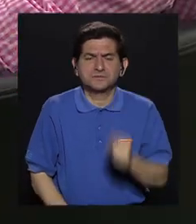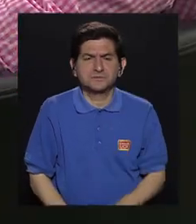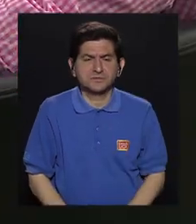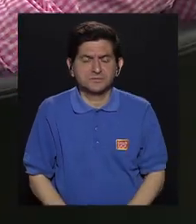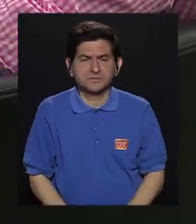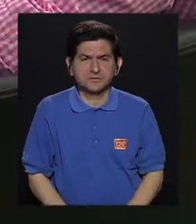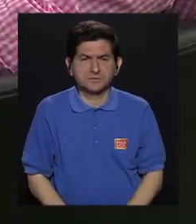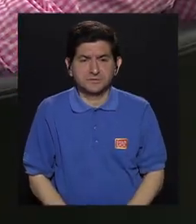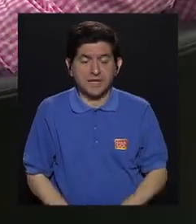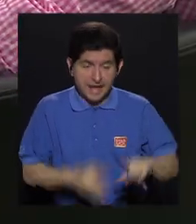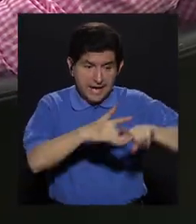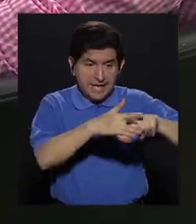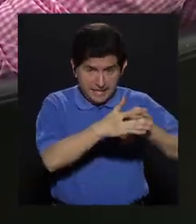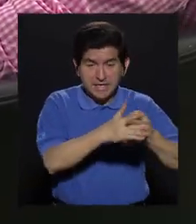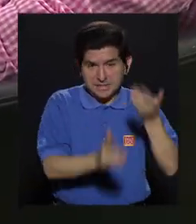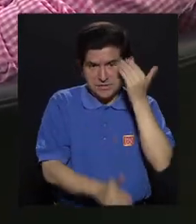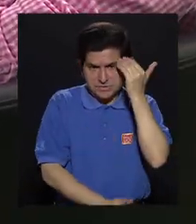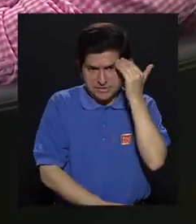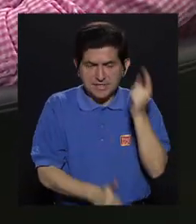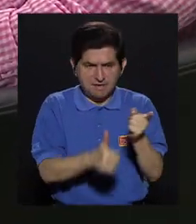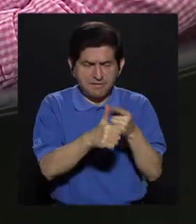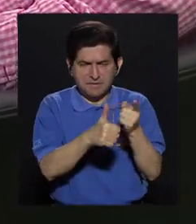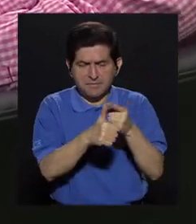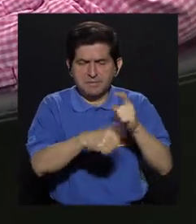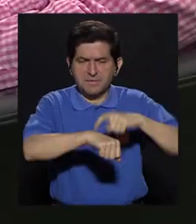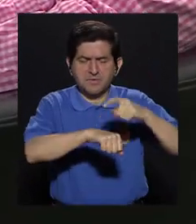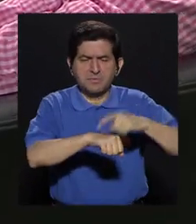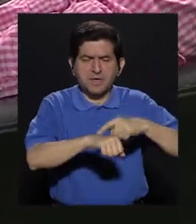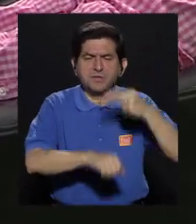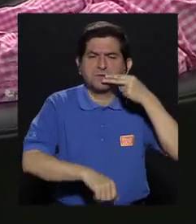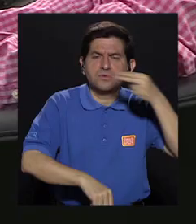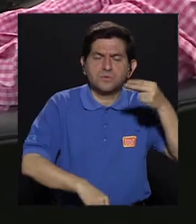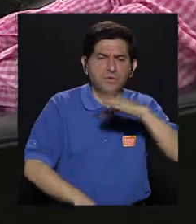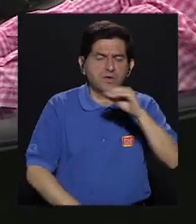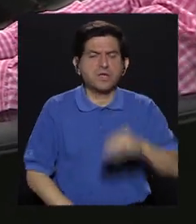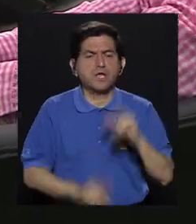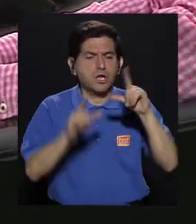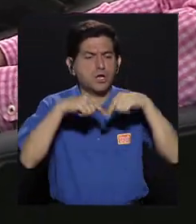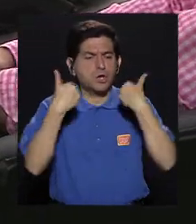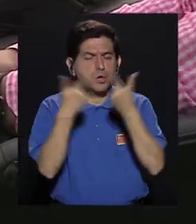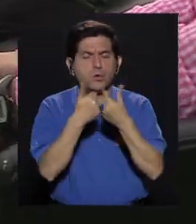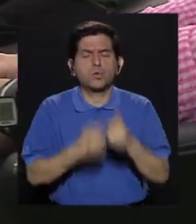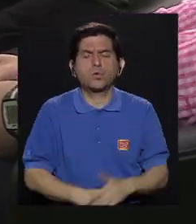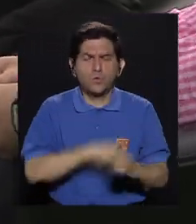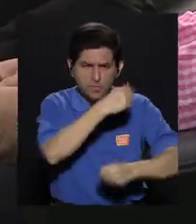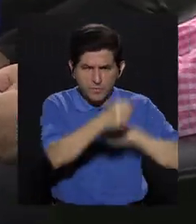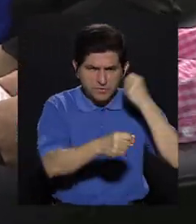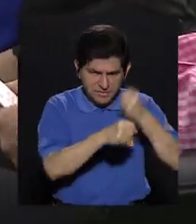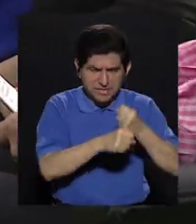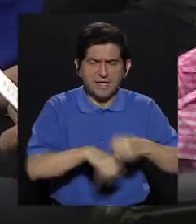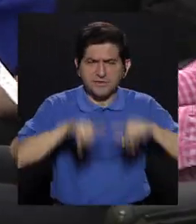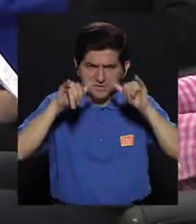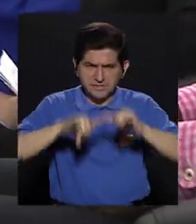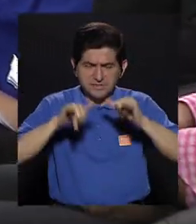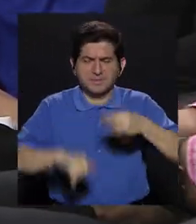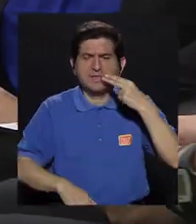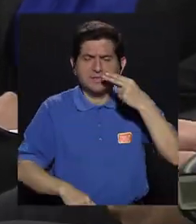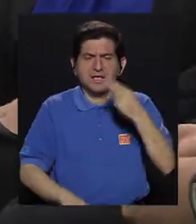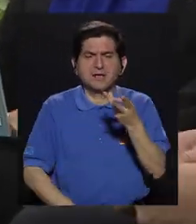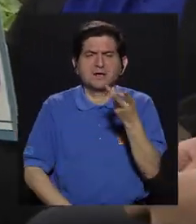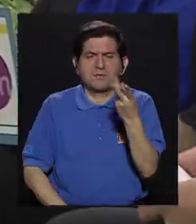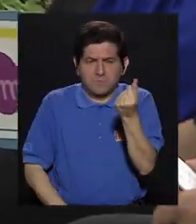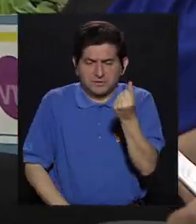cuantificado la edad inicial de la primera prueba, por decirlo así, y también los grupos etarios, la prevalencia por grupos